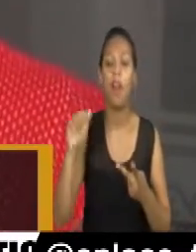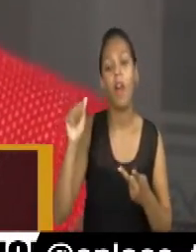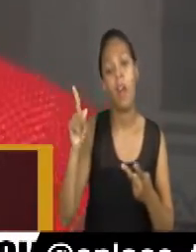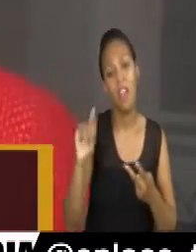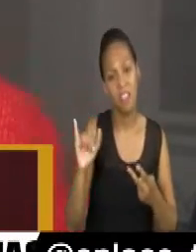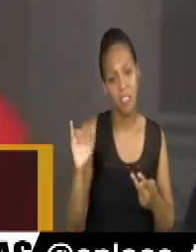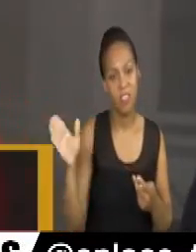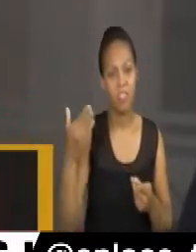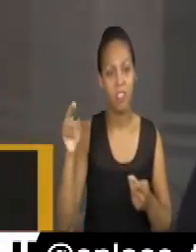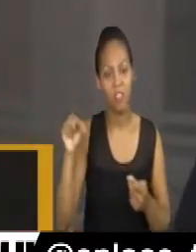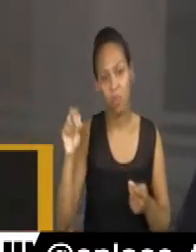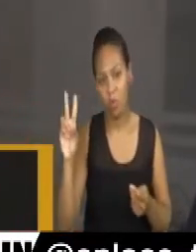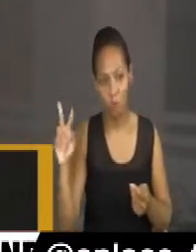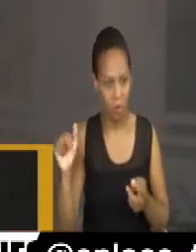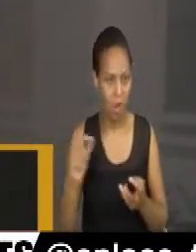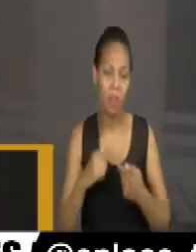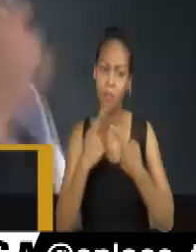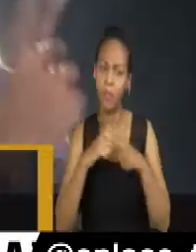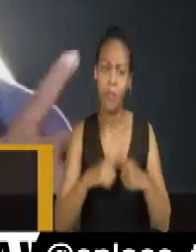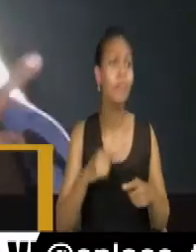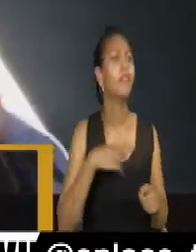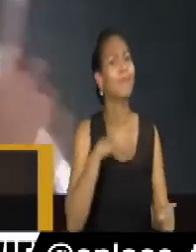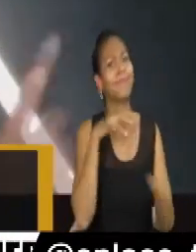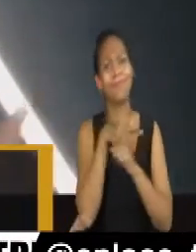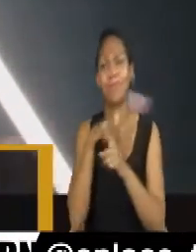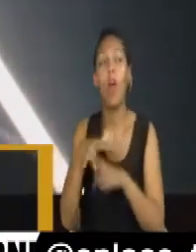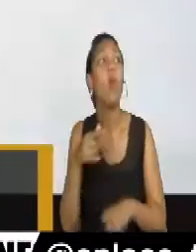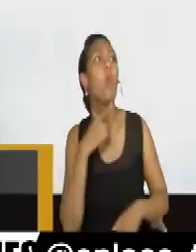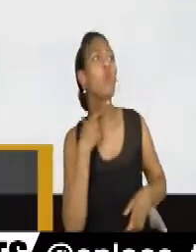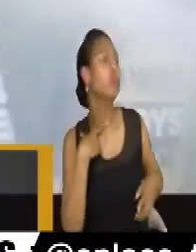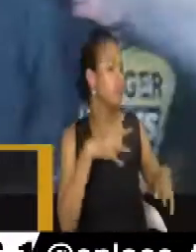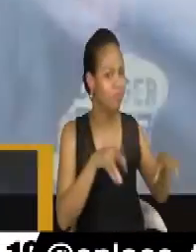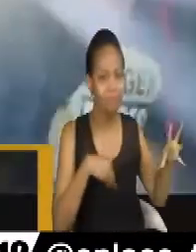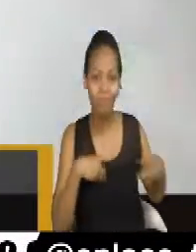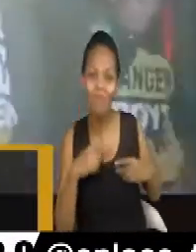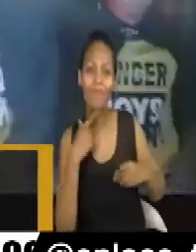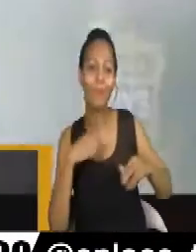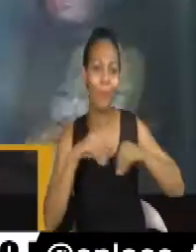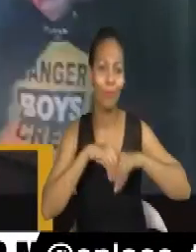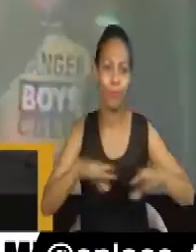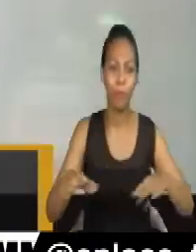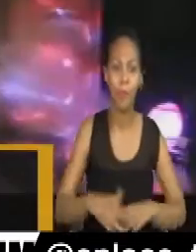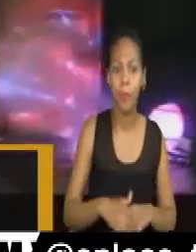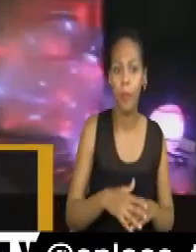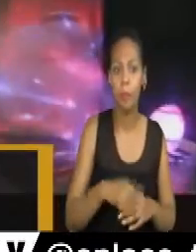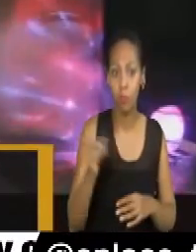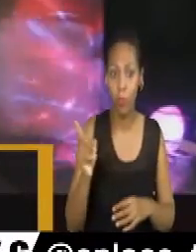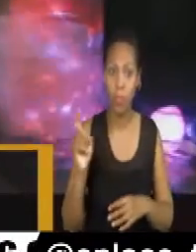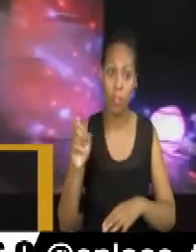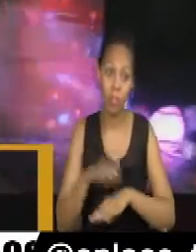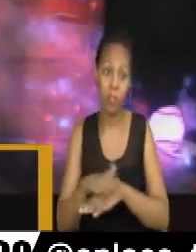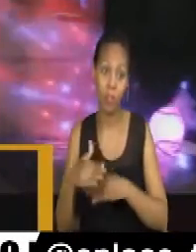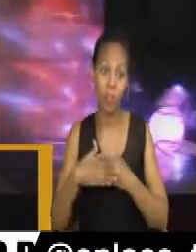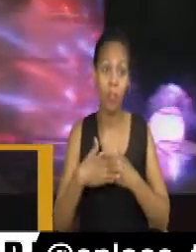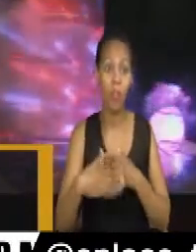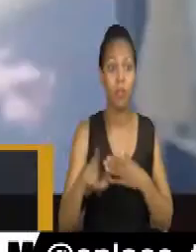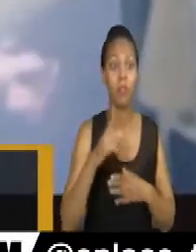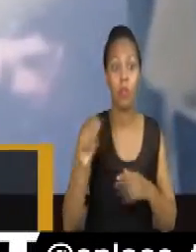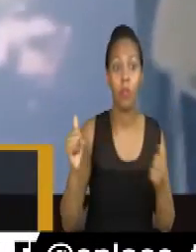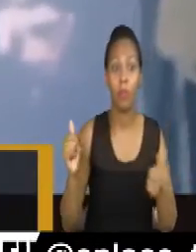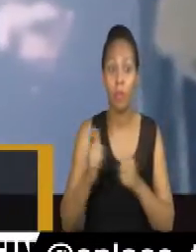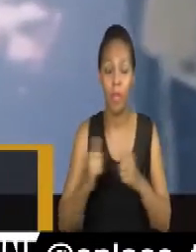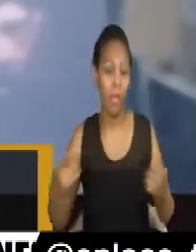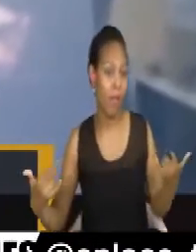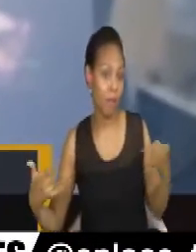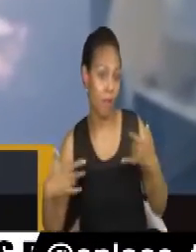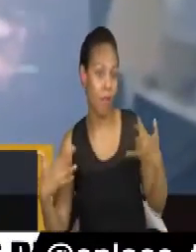urbana y en la champeta han pegado fuerte en la costa. Hacia las 6:30 de la tarde usted podrá ver esta agrupación al lado del maestro Poncho Zuleta en